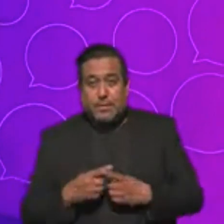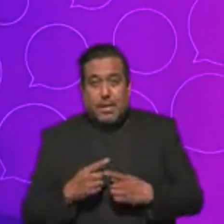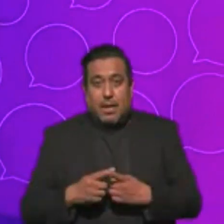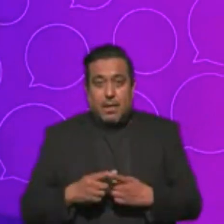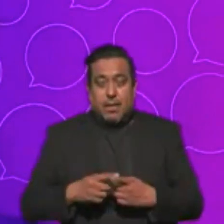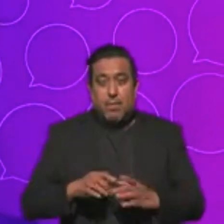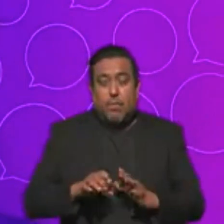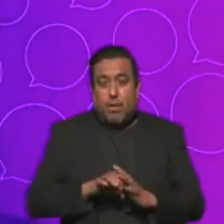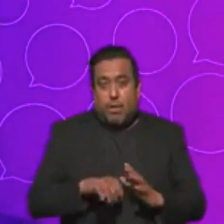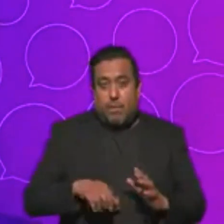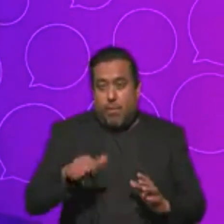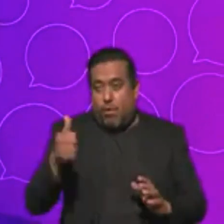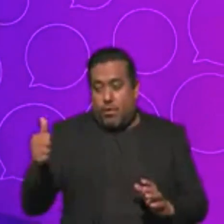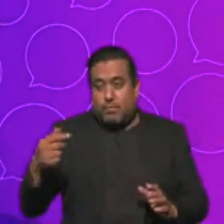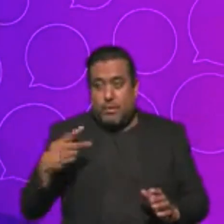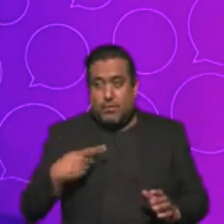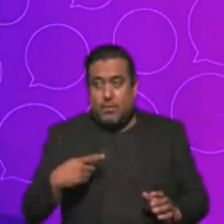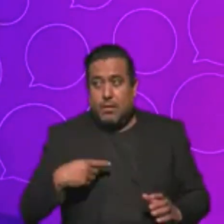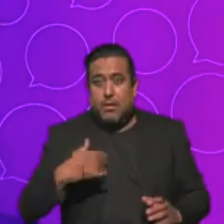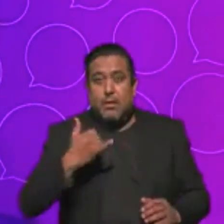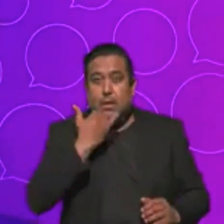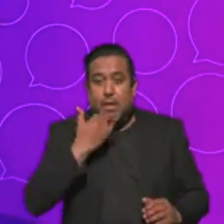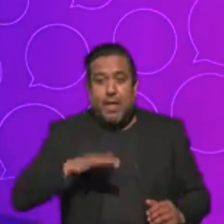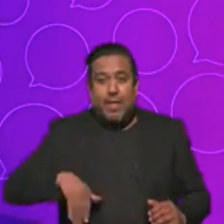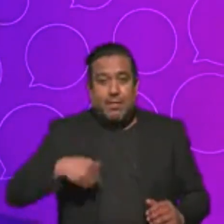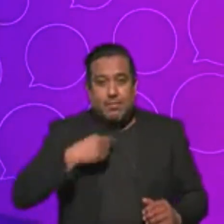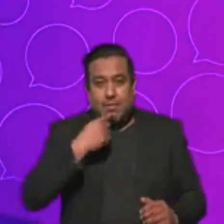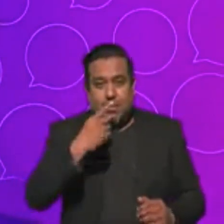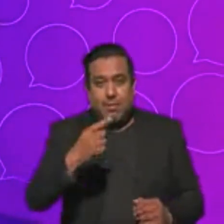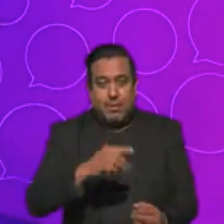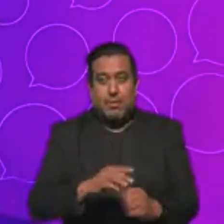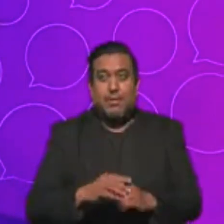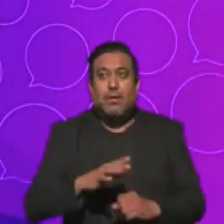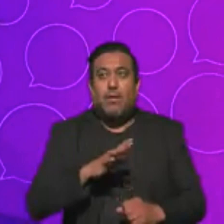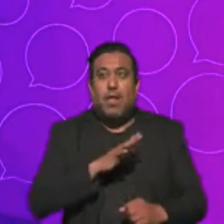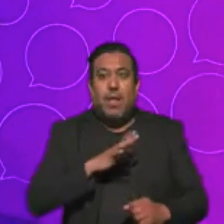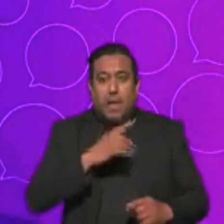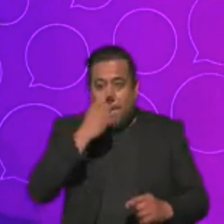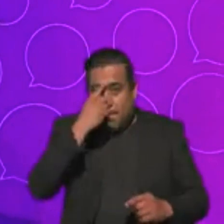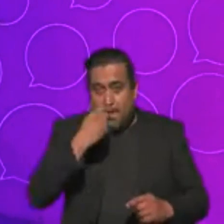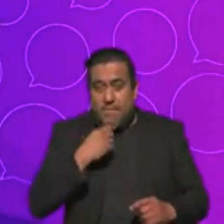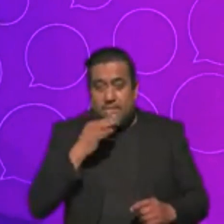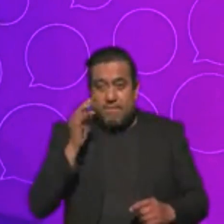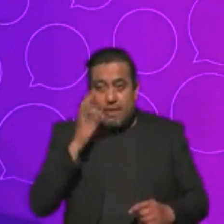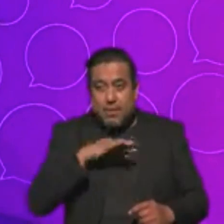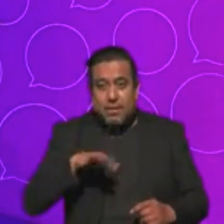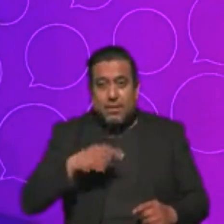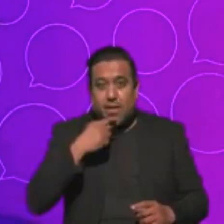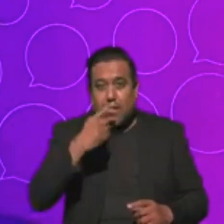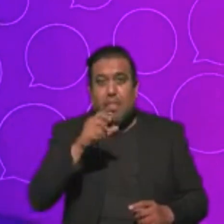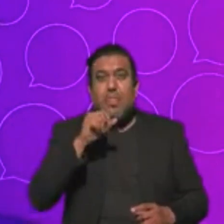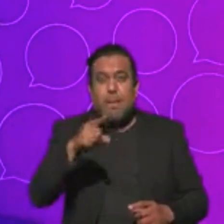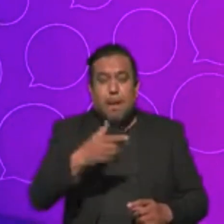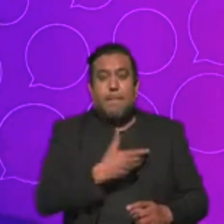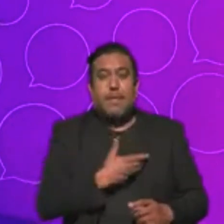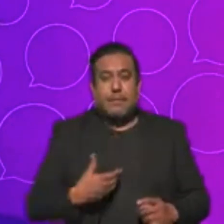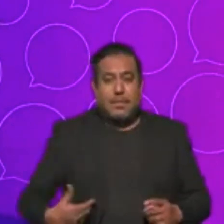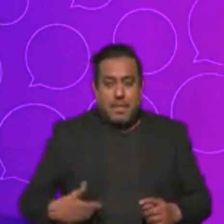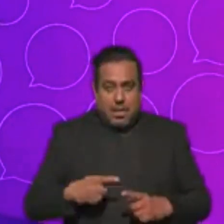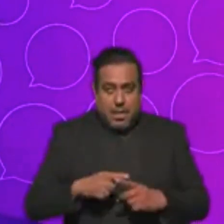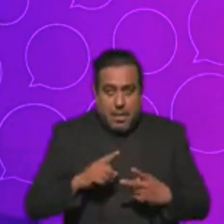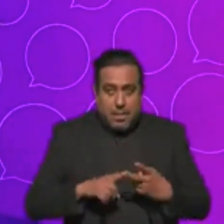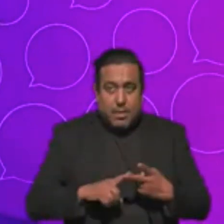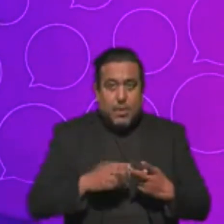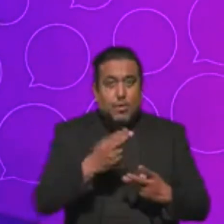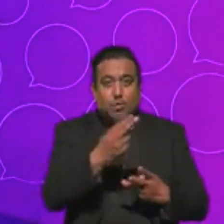ustedes también perdón ahorita dije que solo existían este perfiles falsos no también están las presidentas de colonos también están los que trabajan con